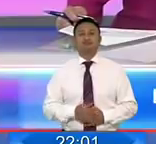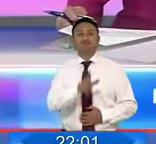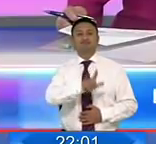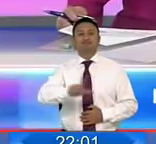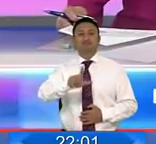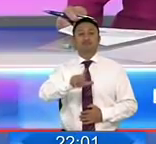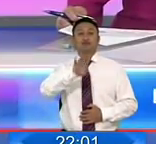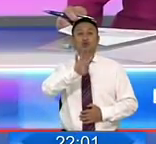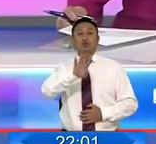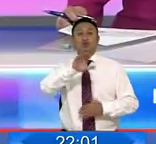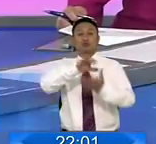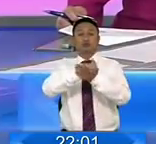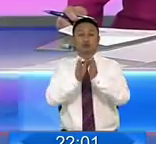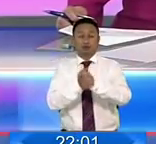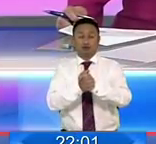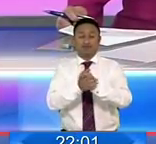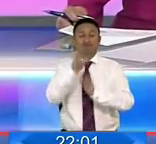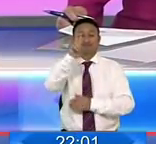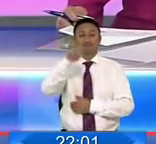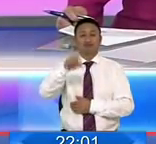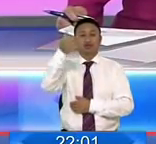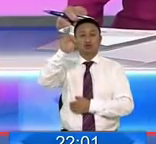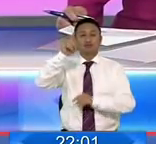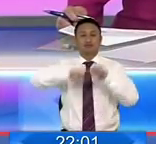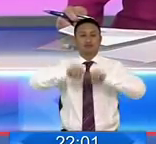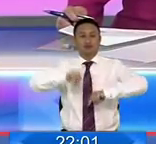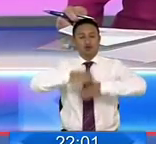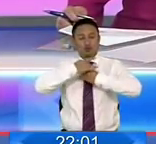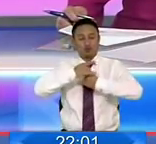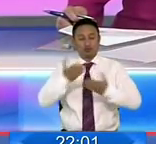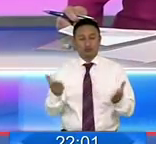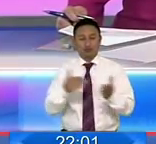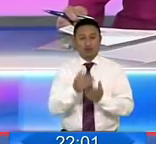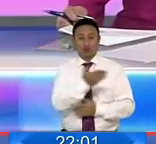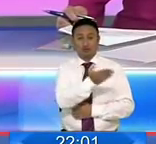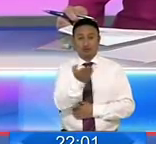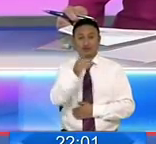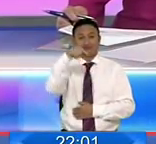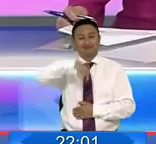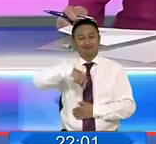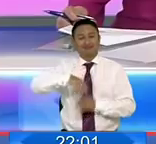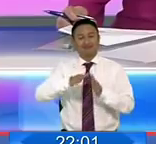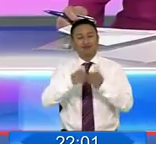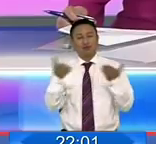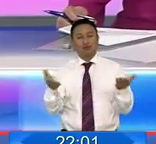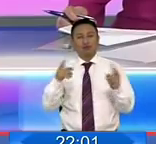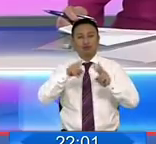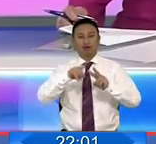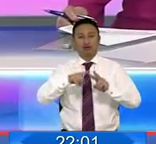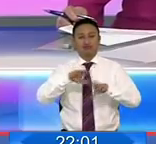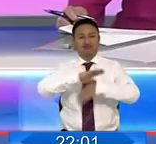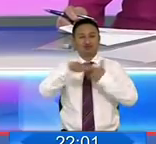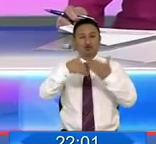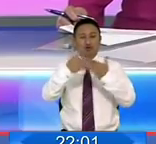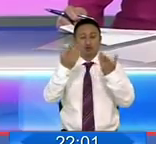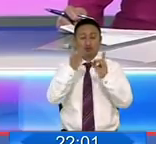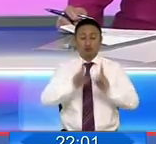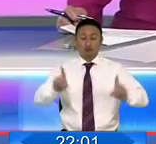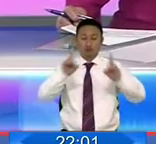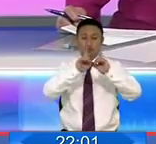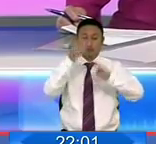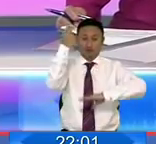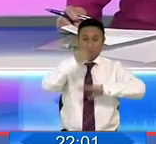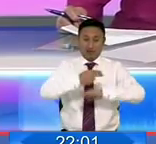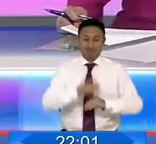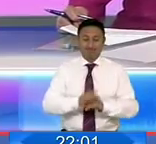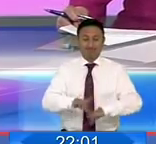Lunes 4 de noviembre del 2019, amigos, es un gusto estar nuevamente con ustedes aquí en la emisión estelar del Comercio TV con lo más destacado en esta jornada.